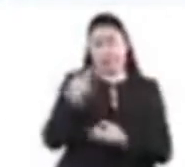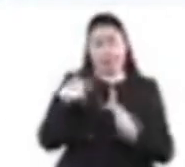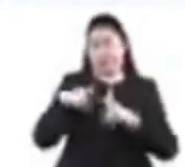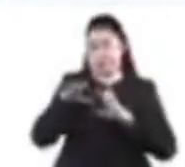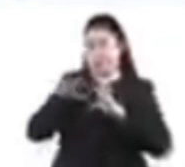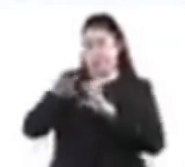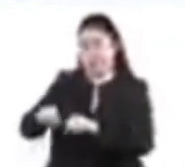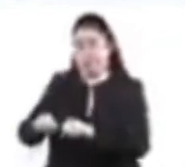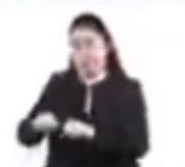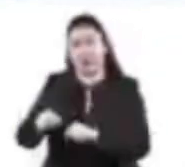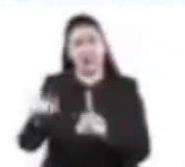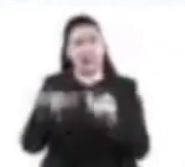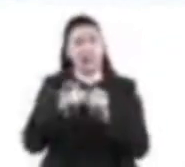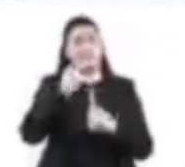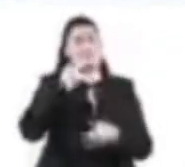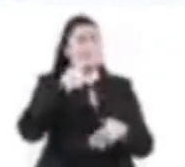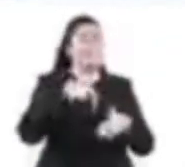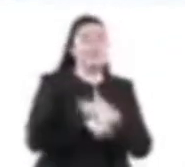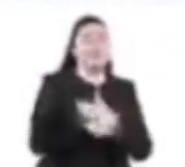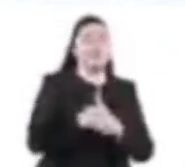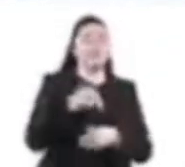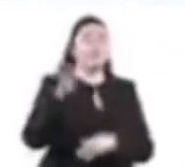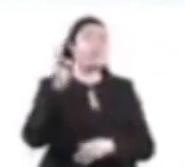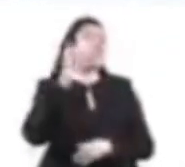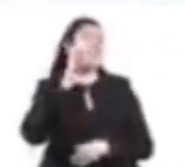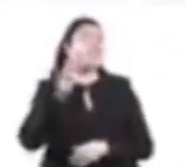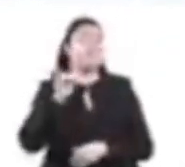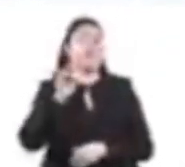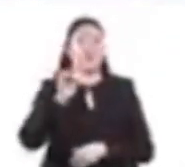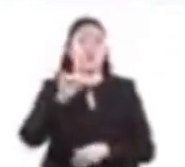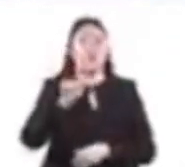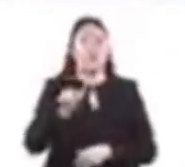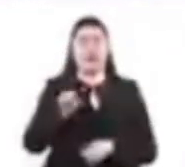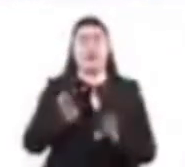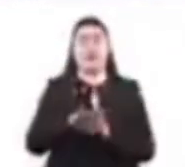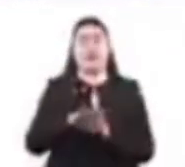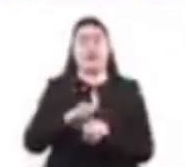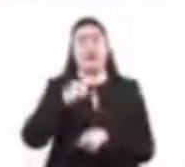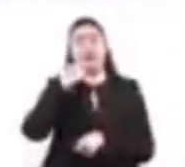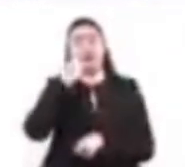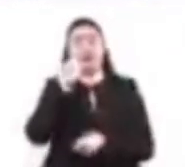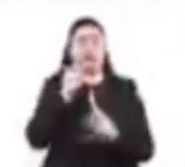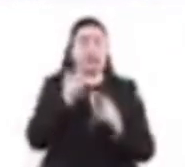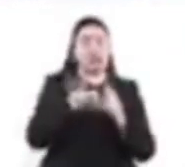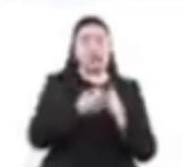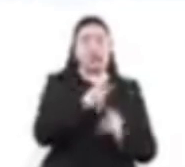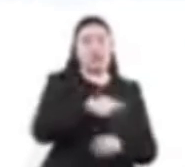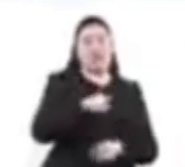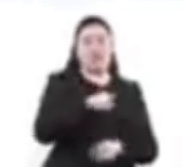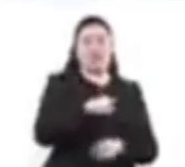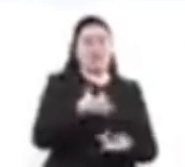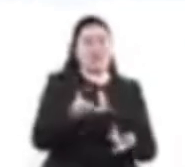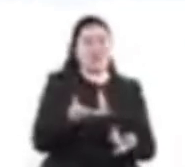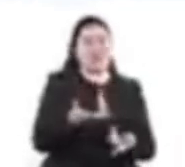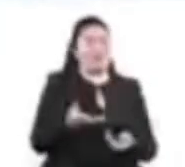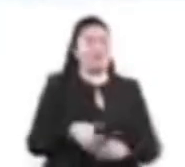está acusado por la Fiscalía General de Justicia como intento de homicidio. Ahí no va a haber